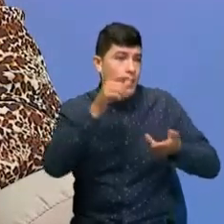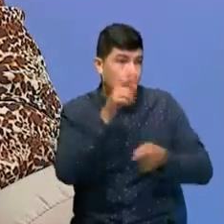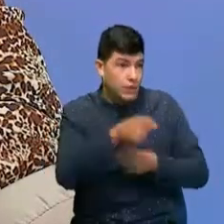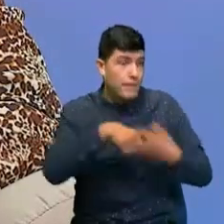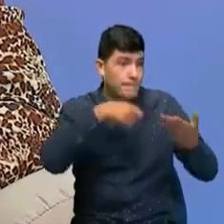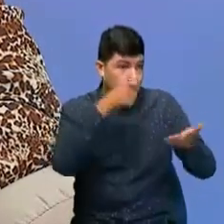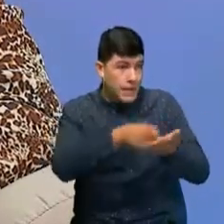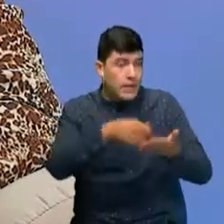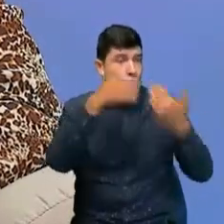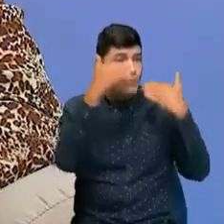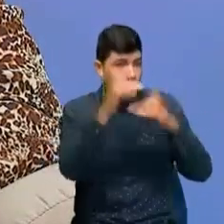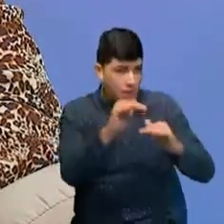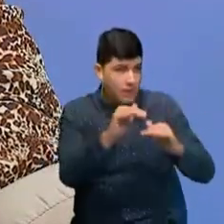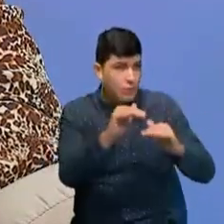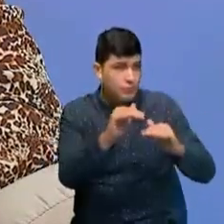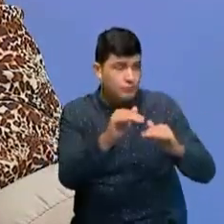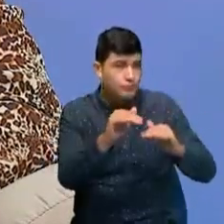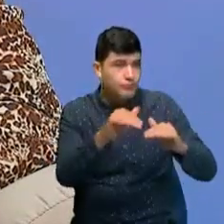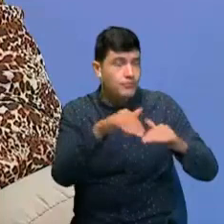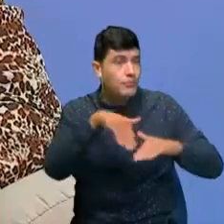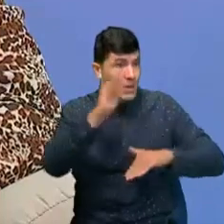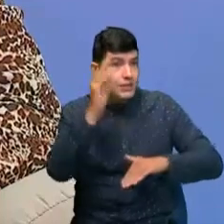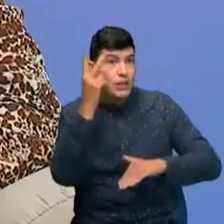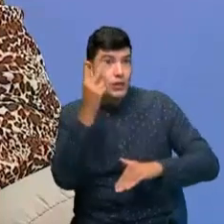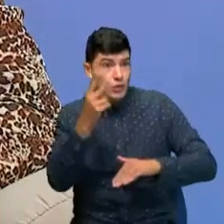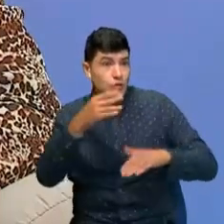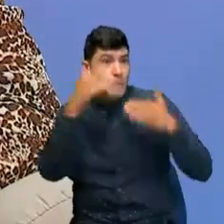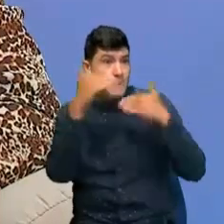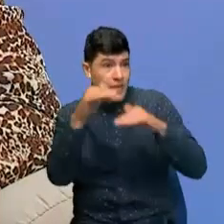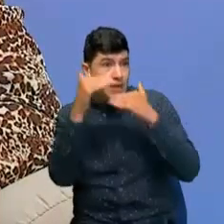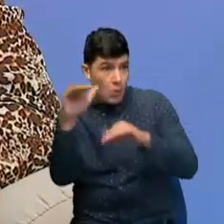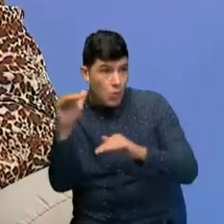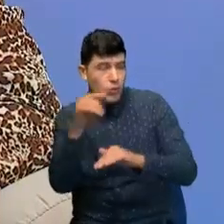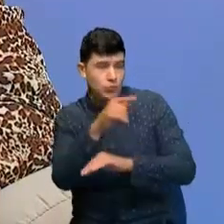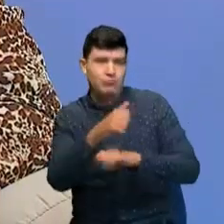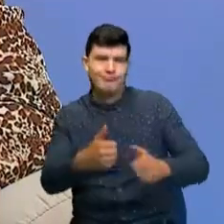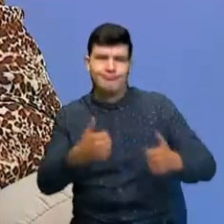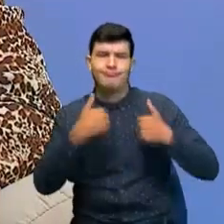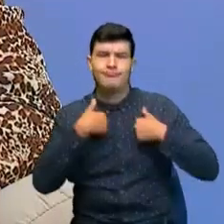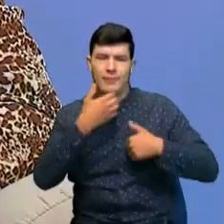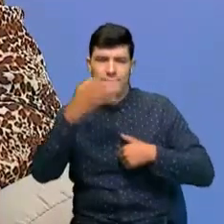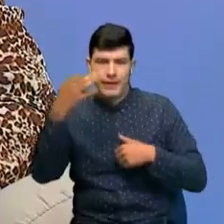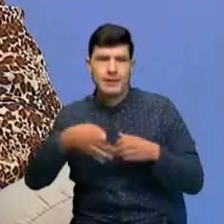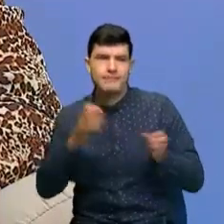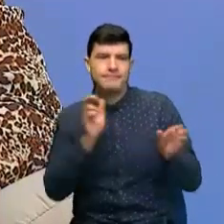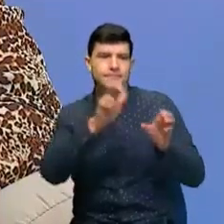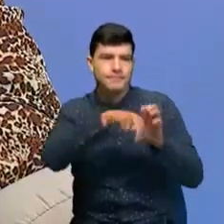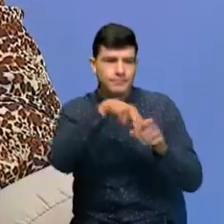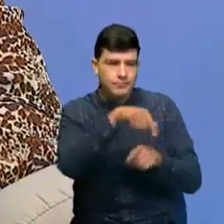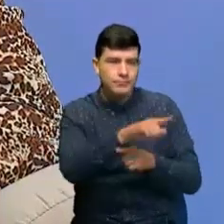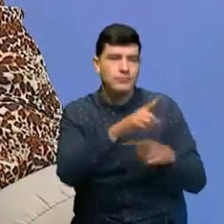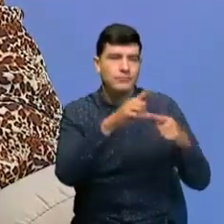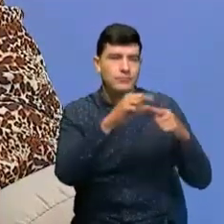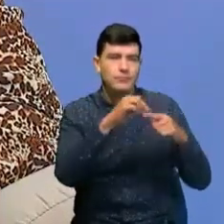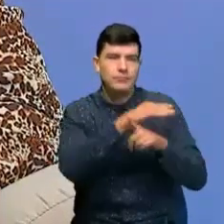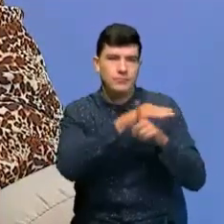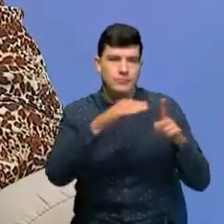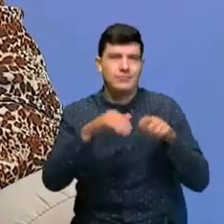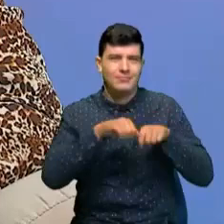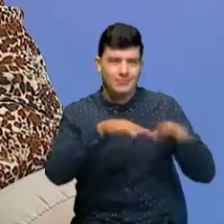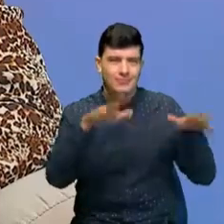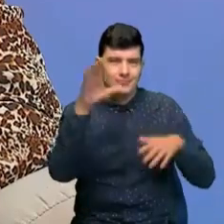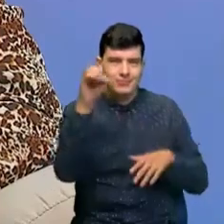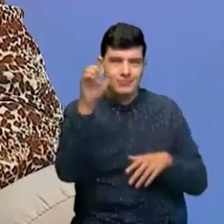está cotizando con más de 2 salarios mínimos, le conviene realmente régimen de prima media con